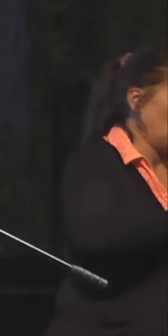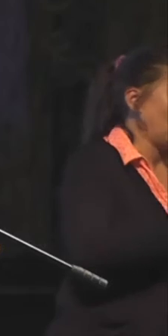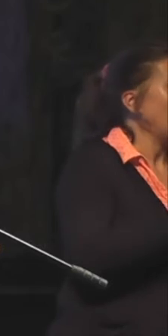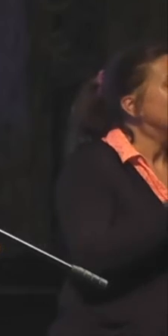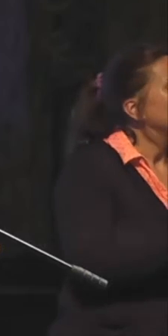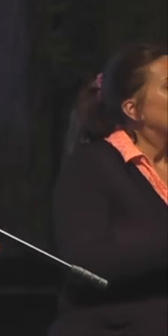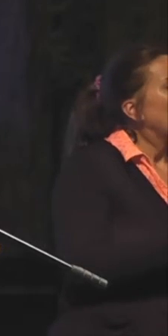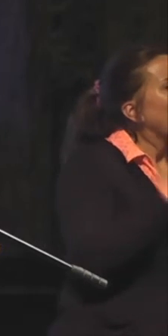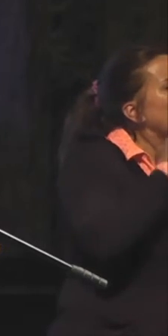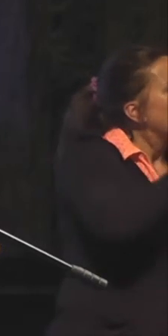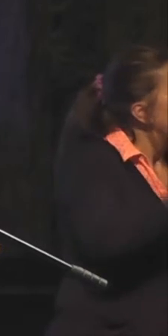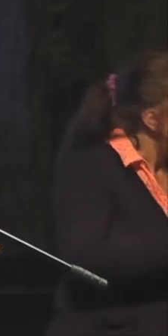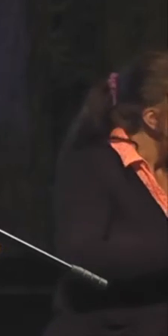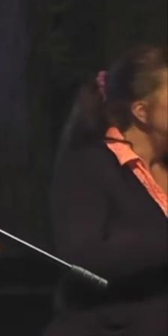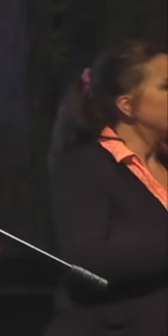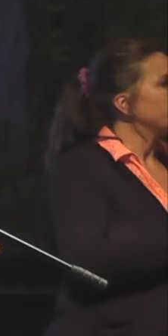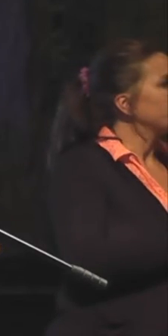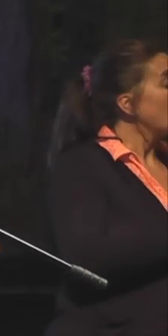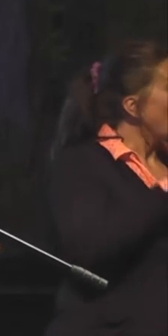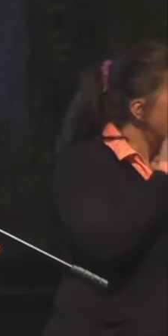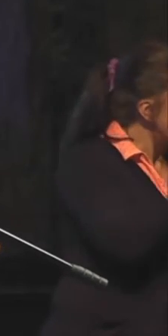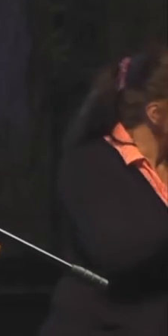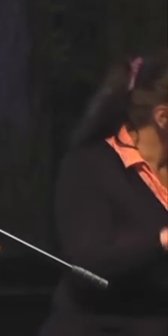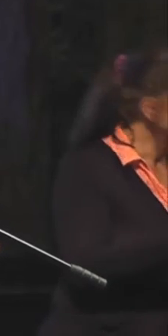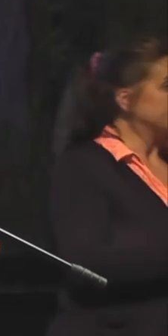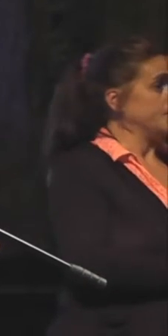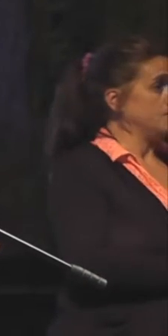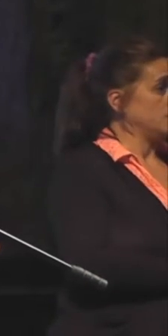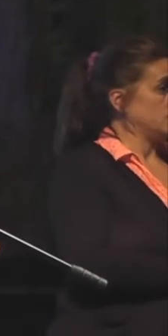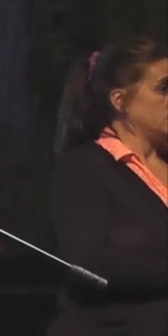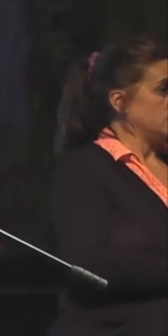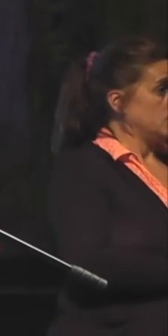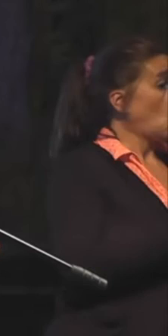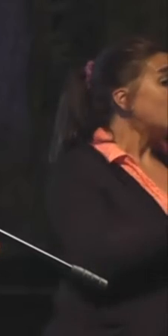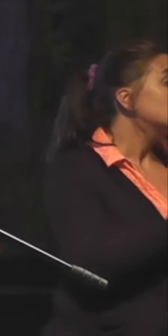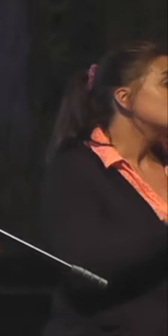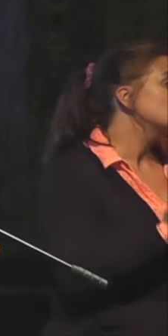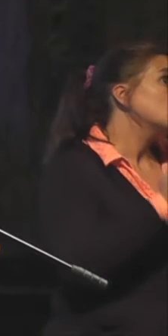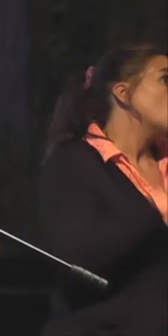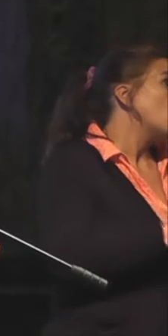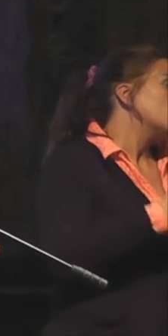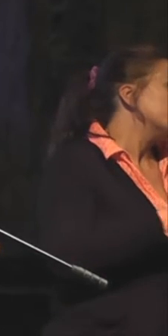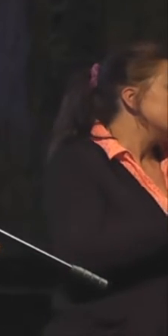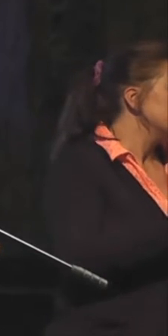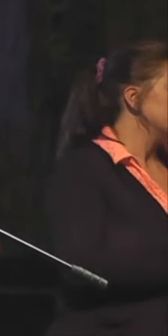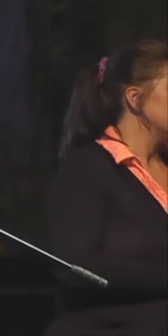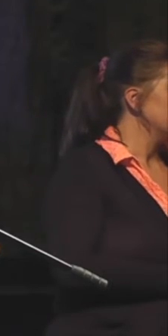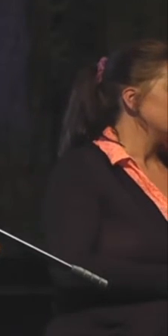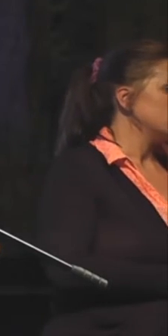de alguna manera marcan lo que debe ser nuestra nuestra conducta